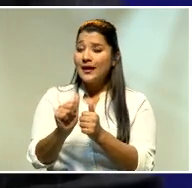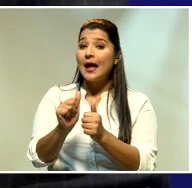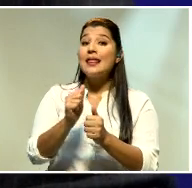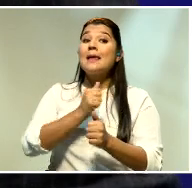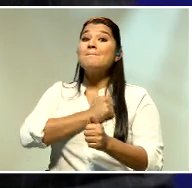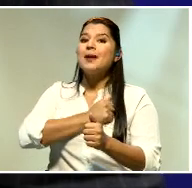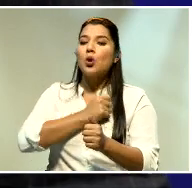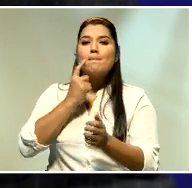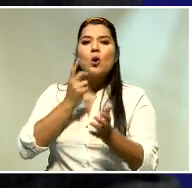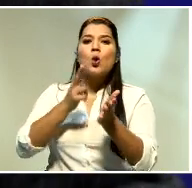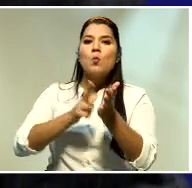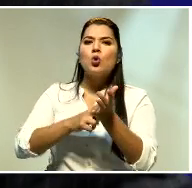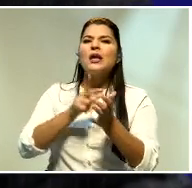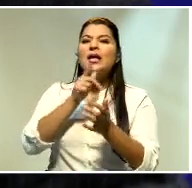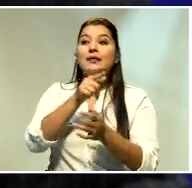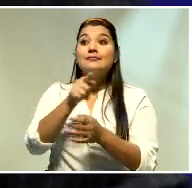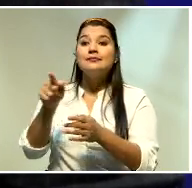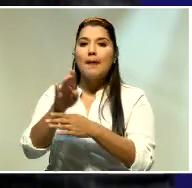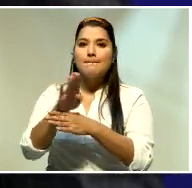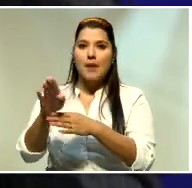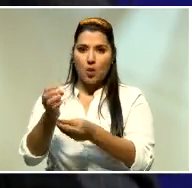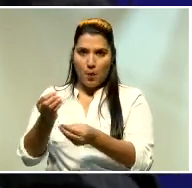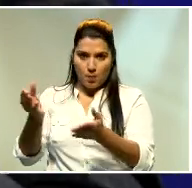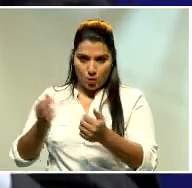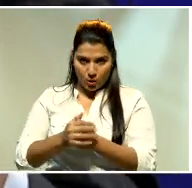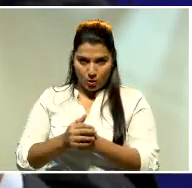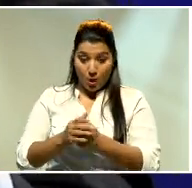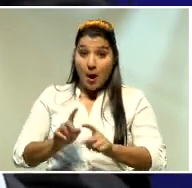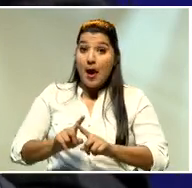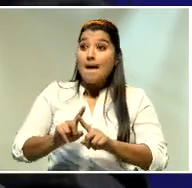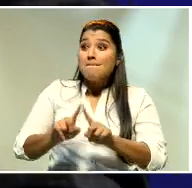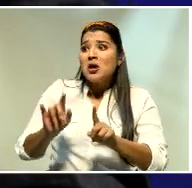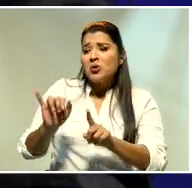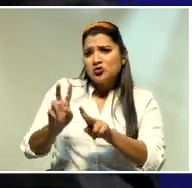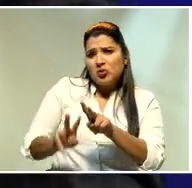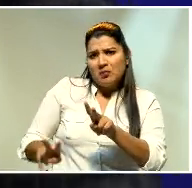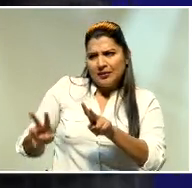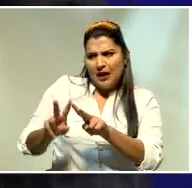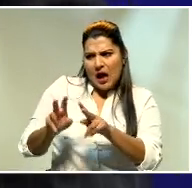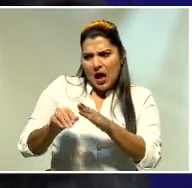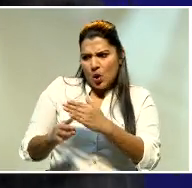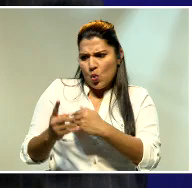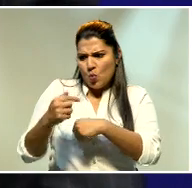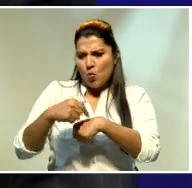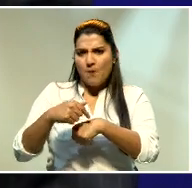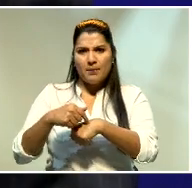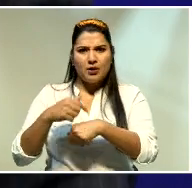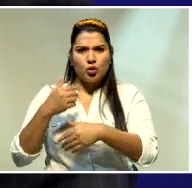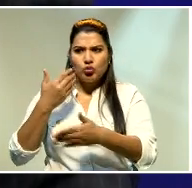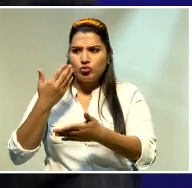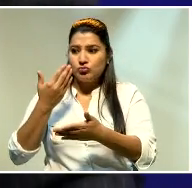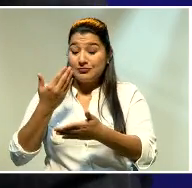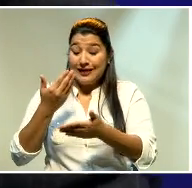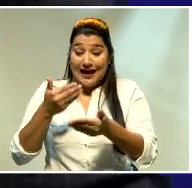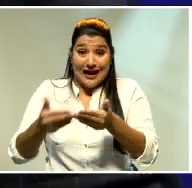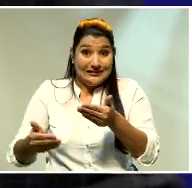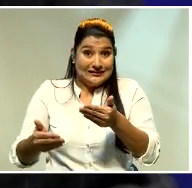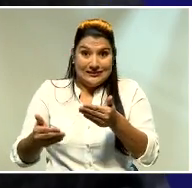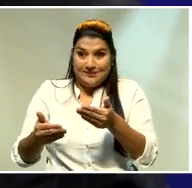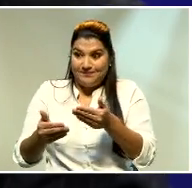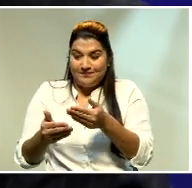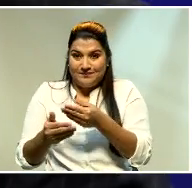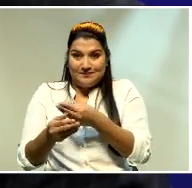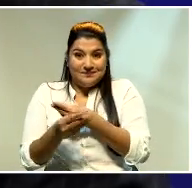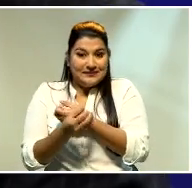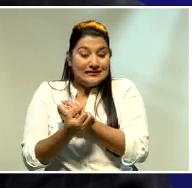ventaja. Como hablamos antes, llegó un momento donde llegamos casi que a caer en el abismo y